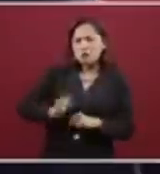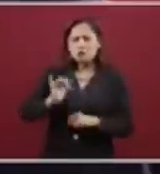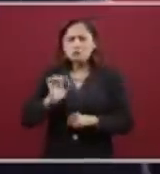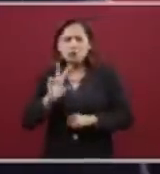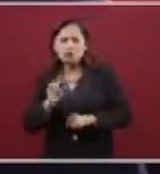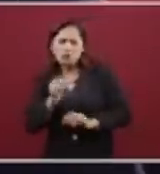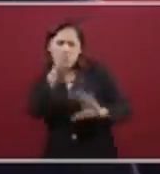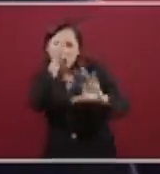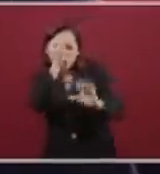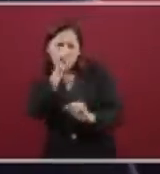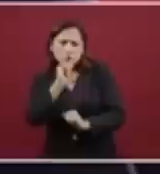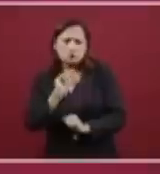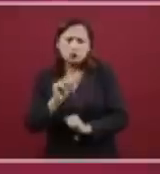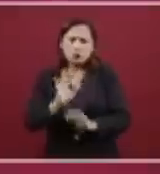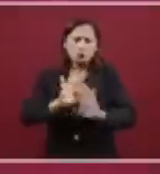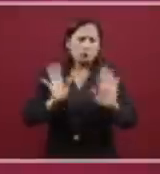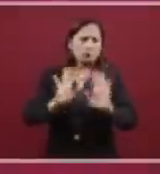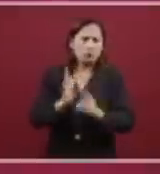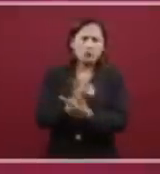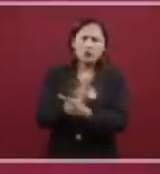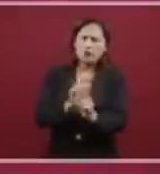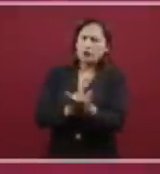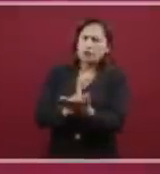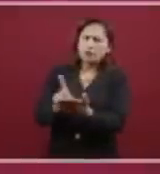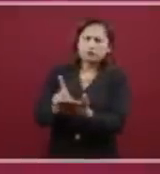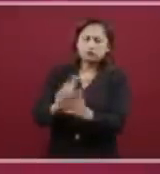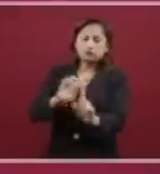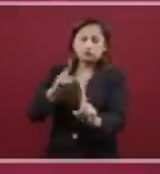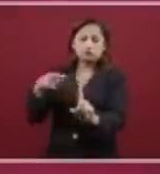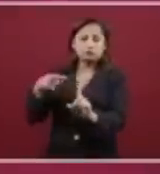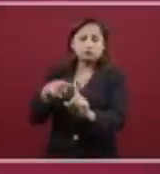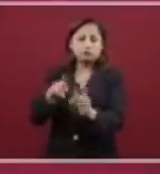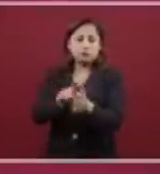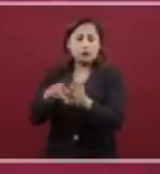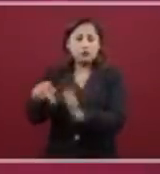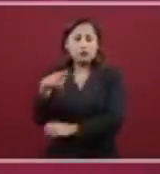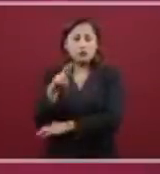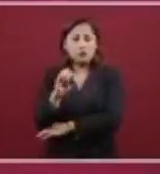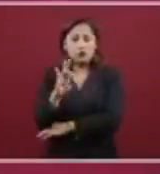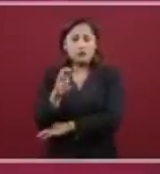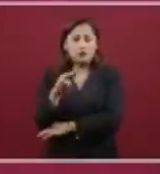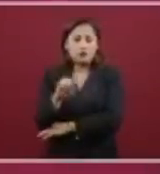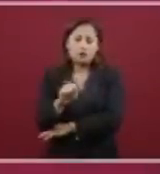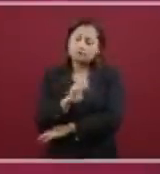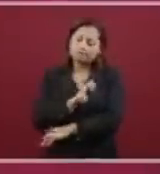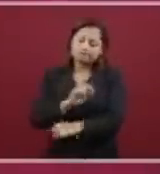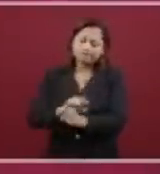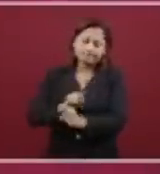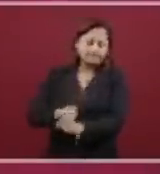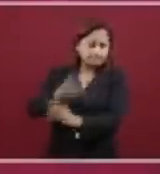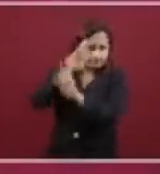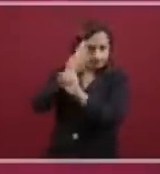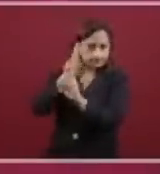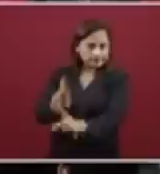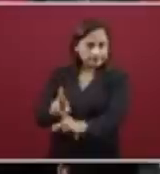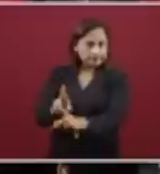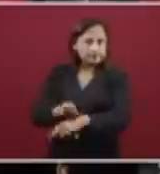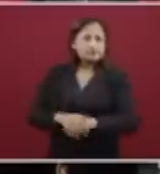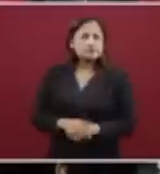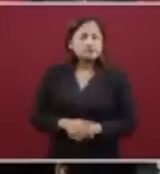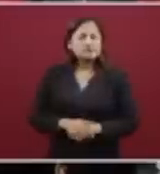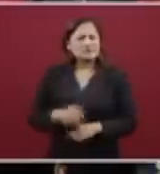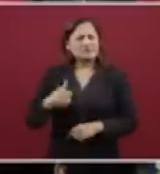de manera especial al el periódico reforma me informaron hoy en la mañana que hubieron unas amenazas